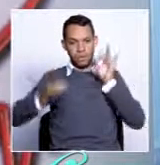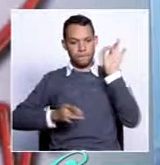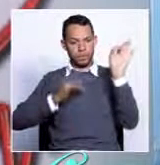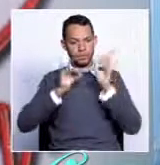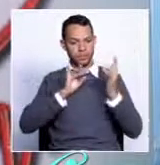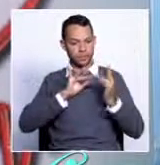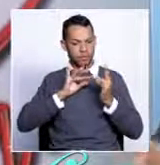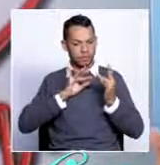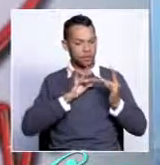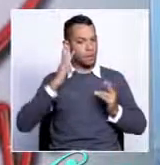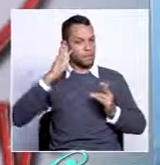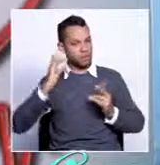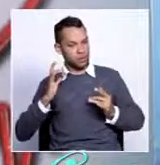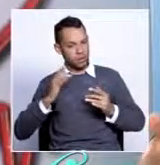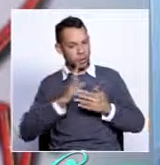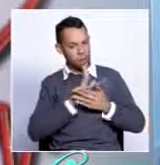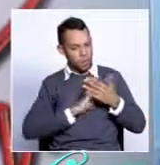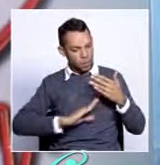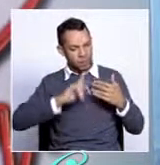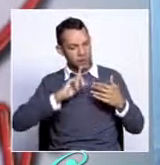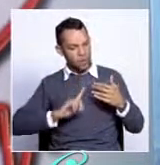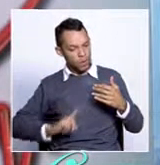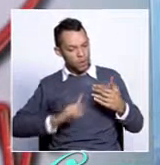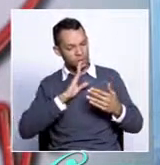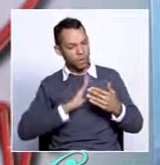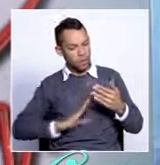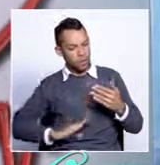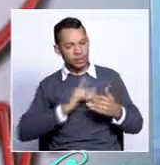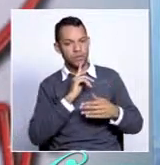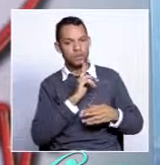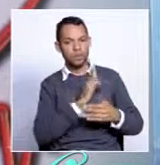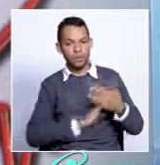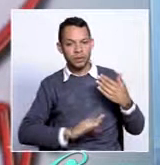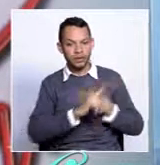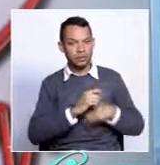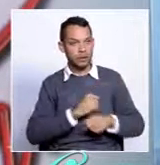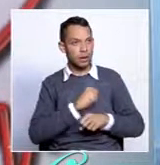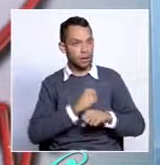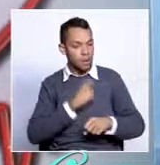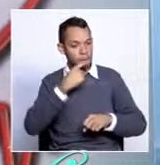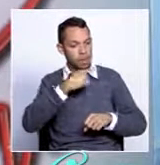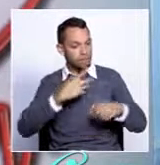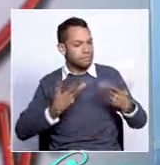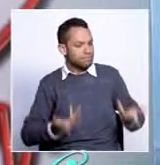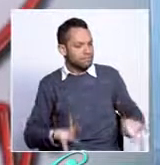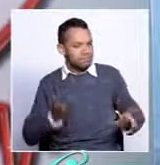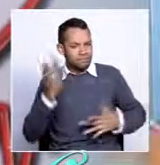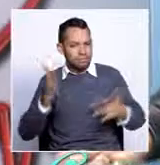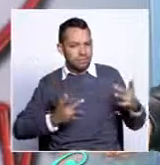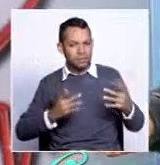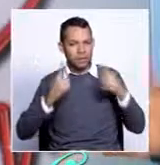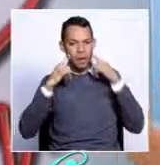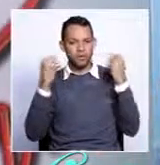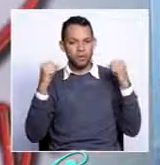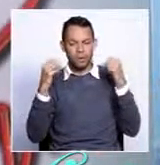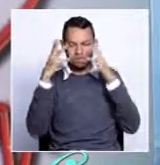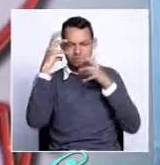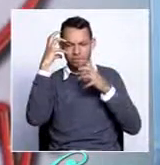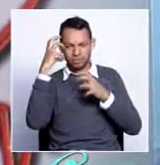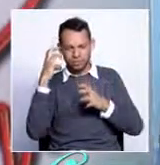porque nos falta tanta humildad y sencillez para hacer nuestras labores profesionales la angustia de la pobre